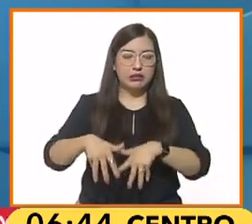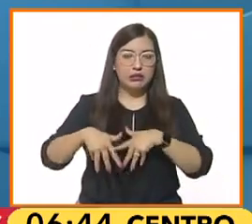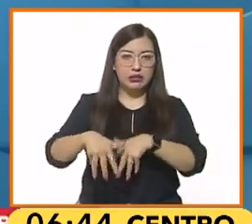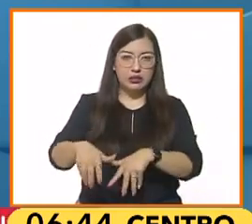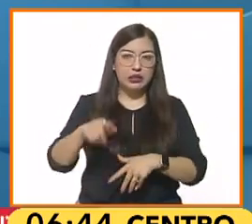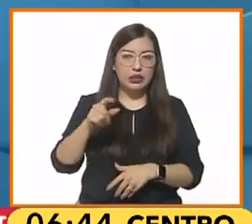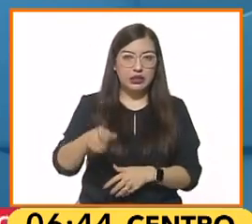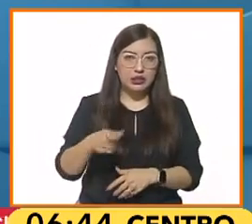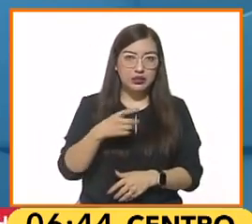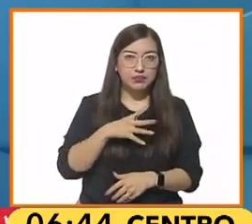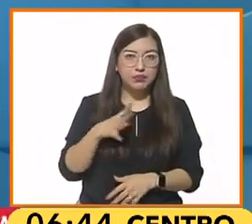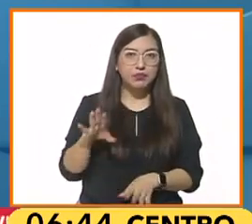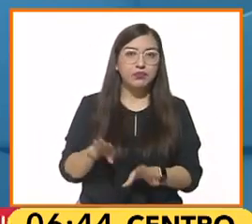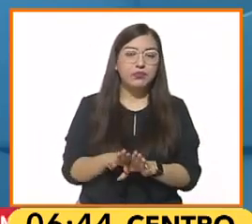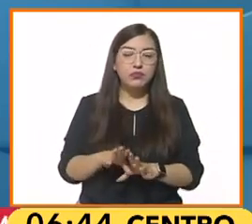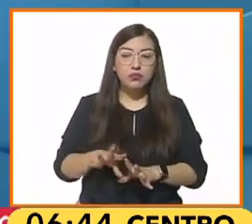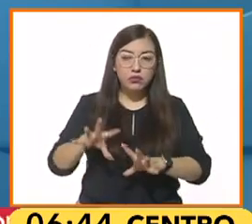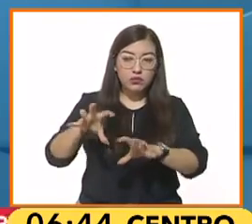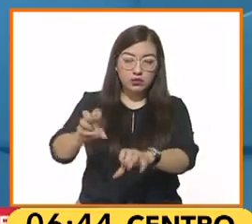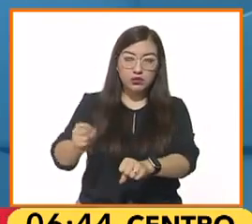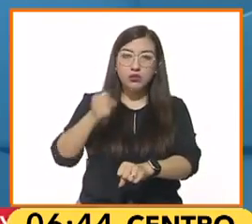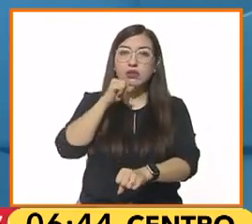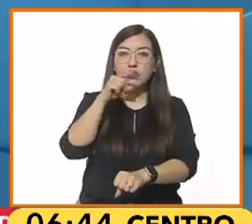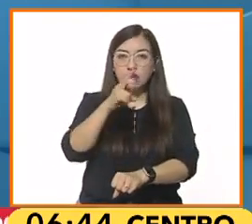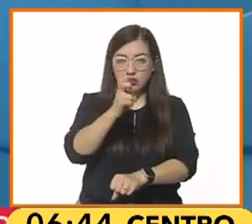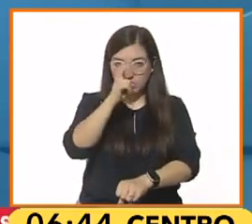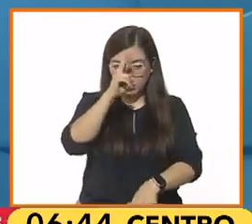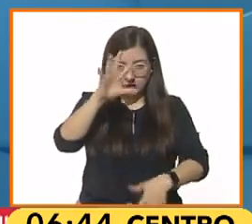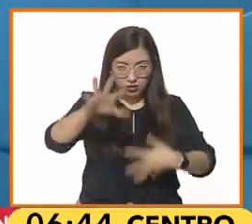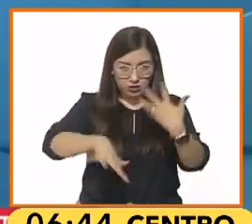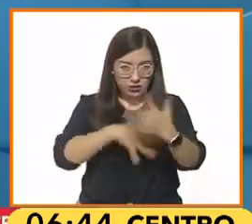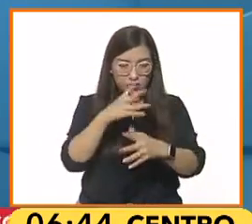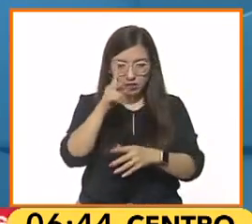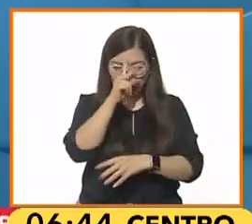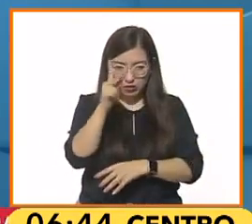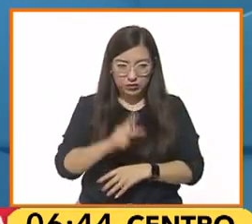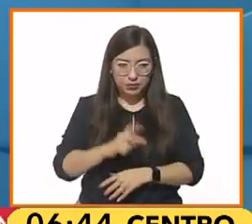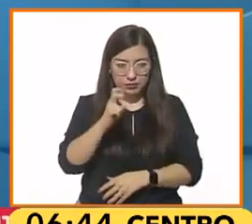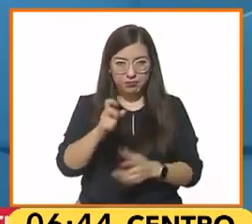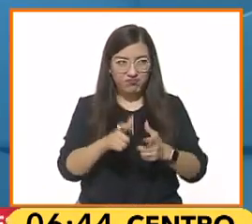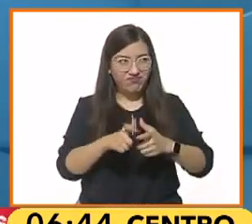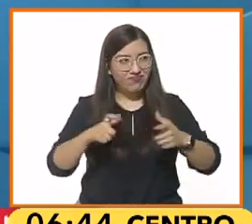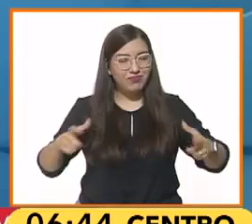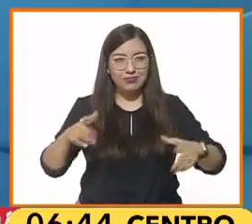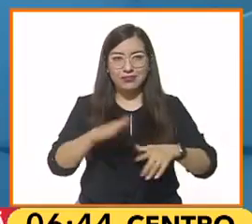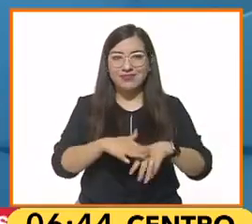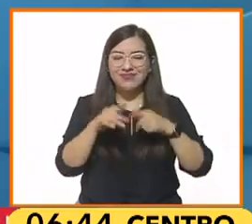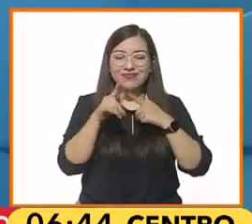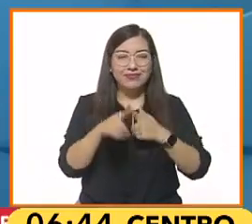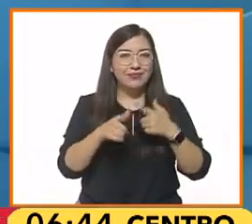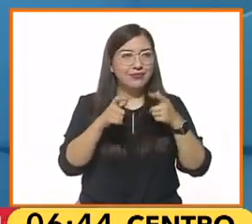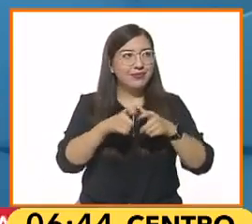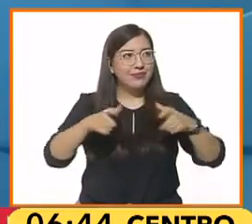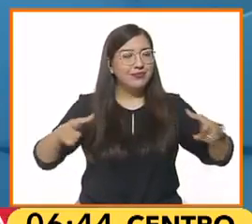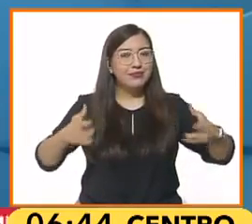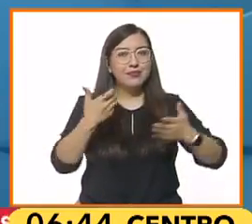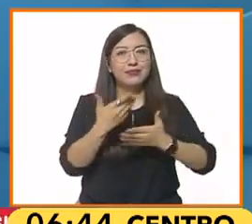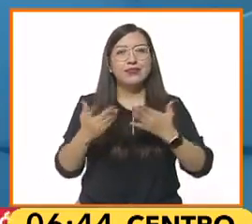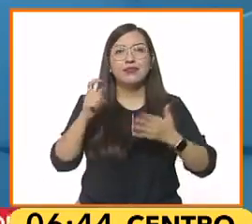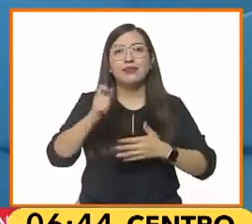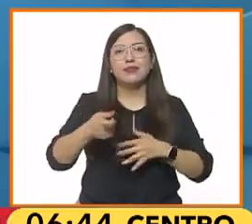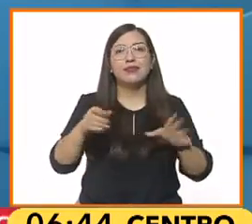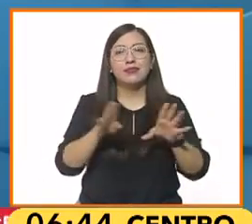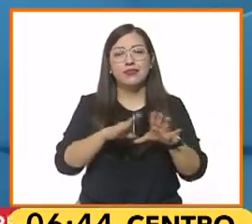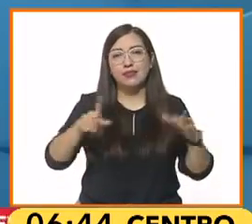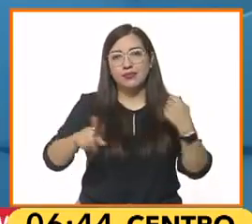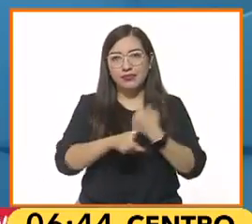pues, a extender esta crisis bélica y social y legal del derecho internacional a una crisis social y de los derechos